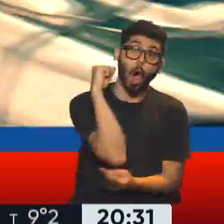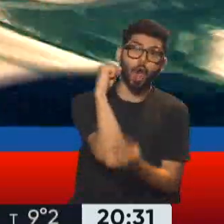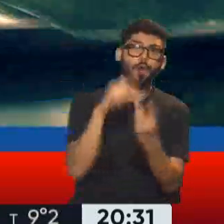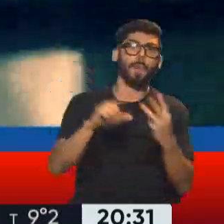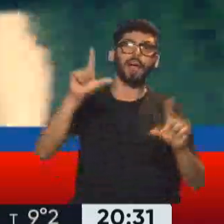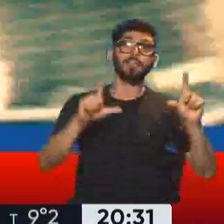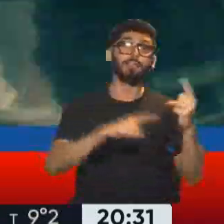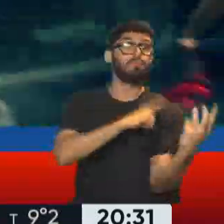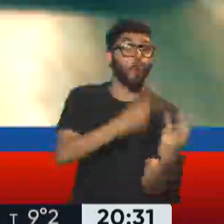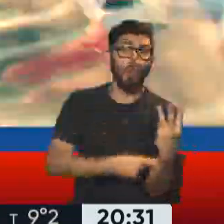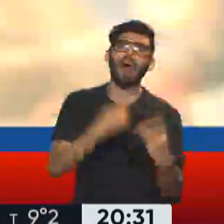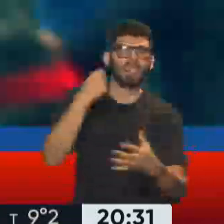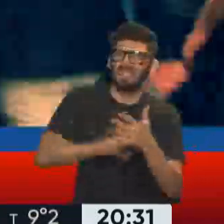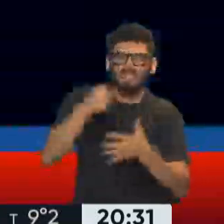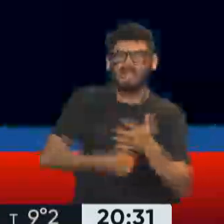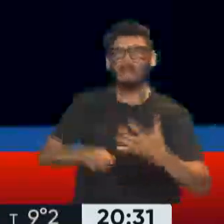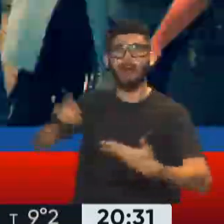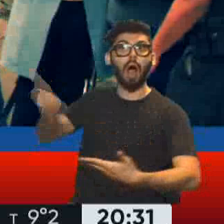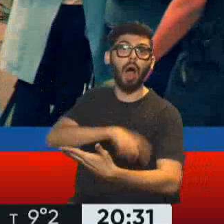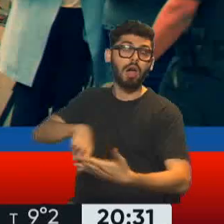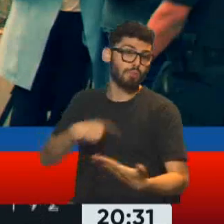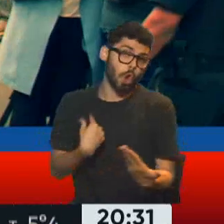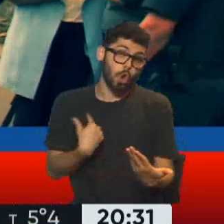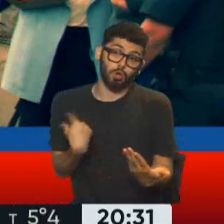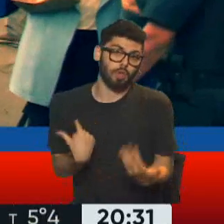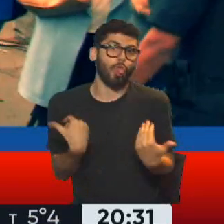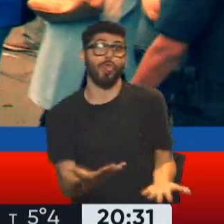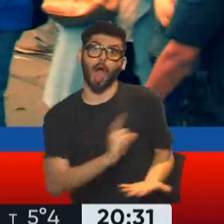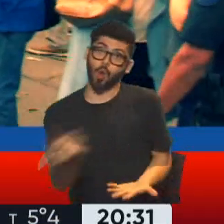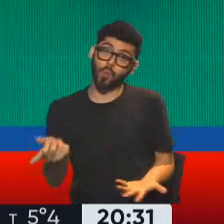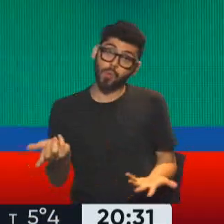que tienen para hacerlo. Y no tenemos que permitirlo.